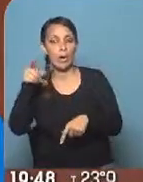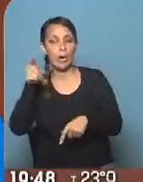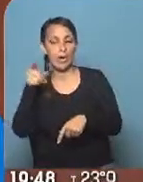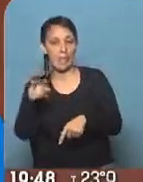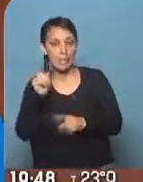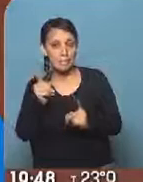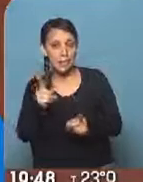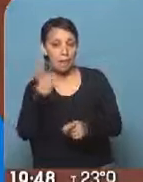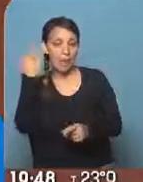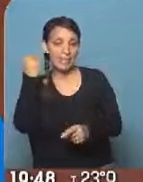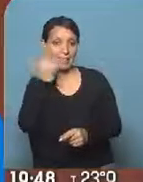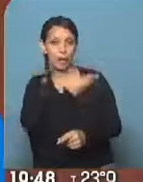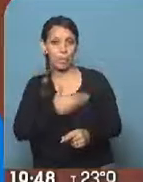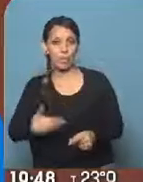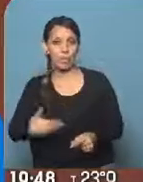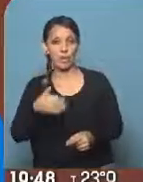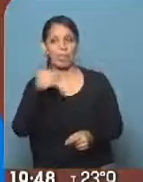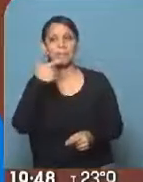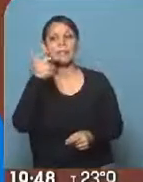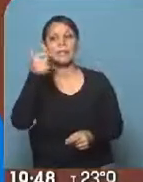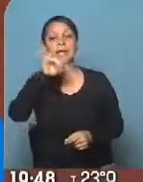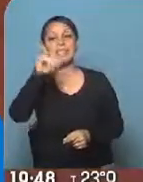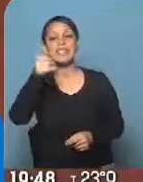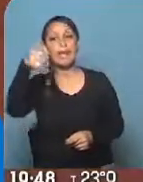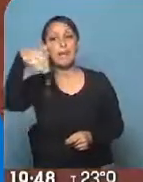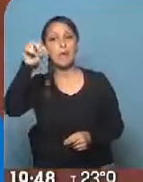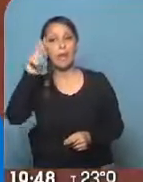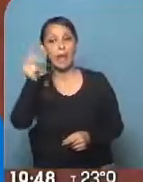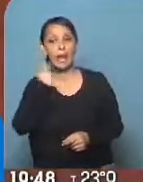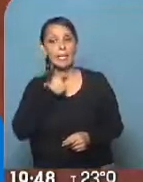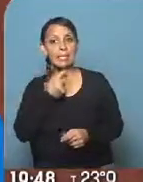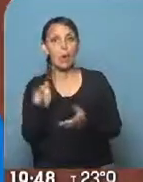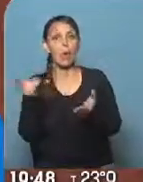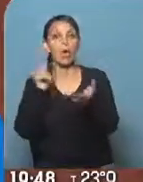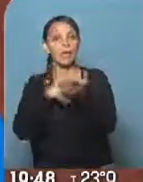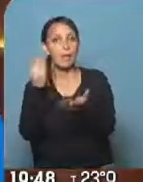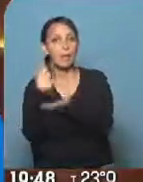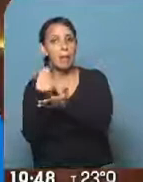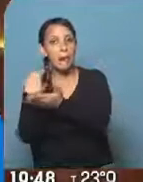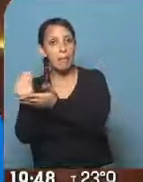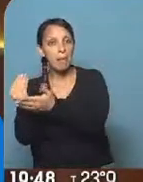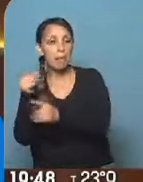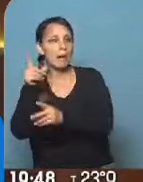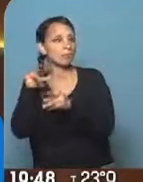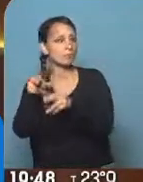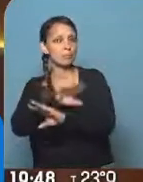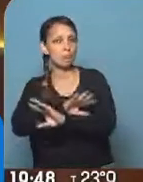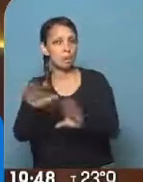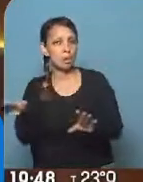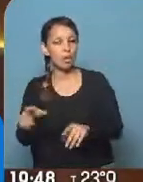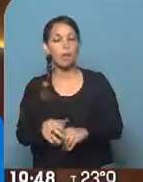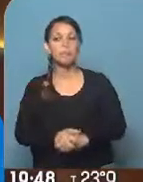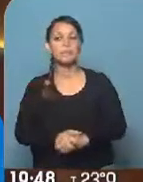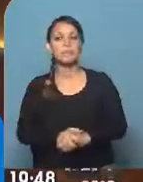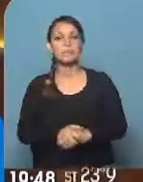entonces gobernador gerardo zamora criterios que la corte ratifica en la semana pasada en el fallo de santacruz